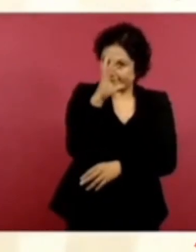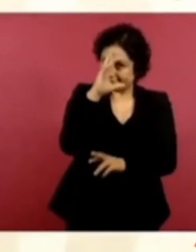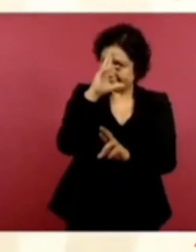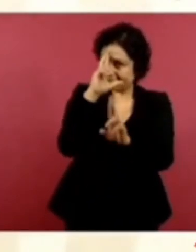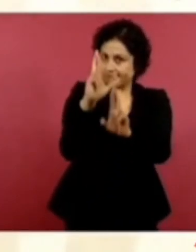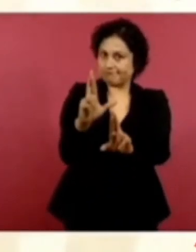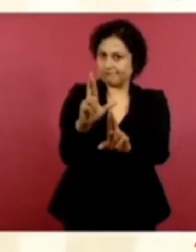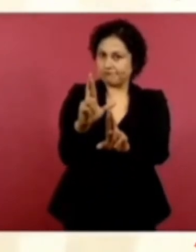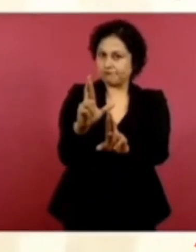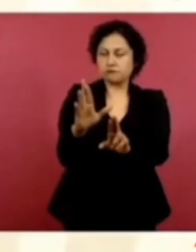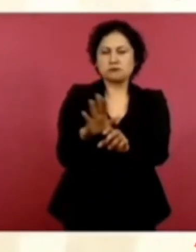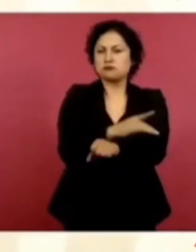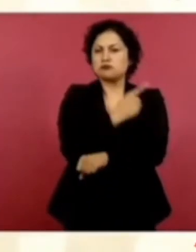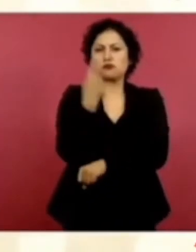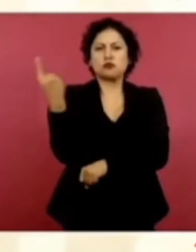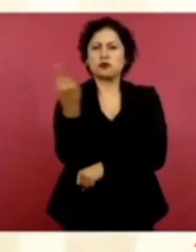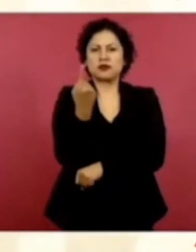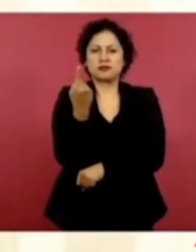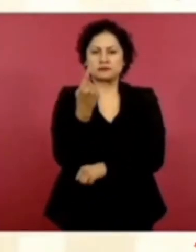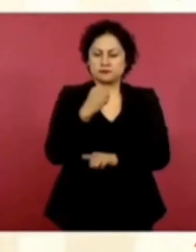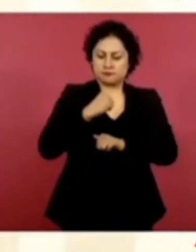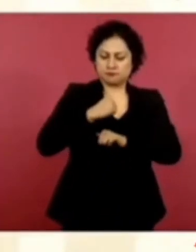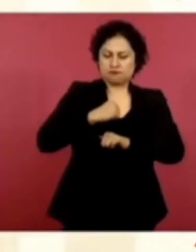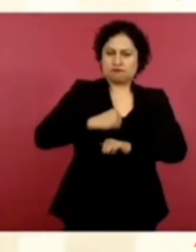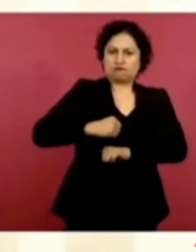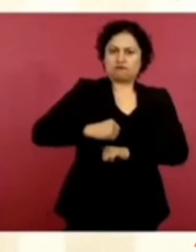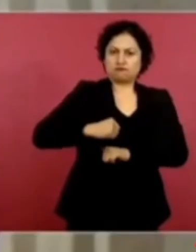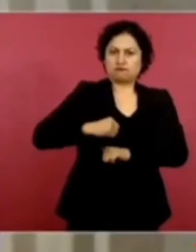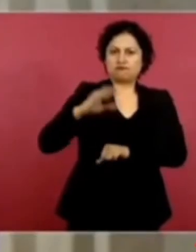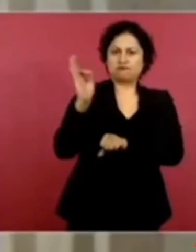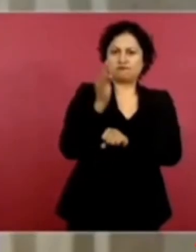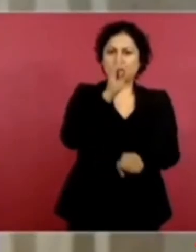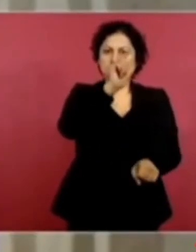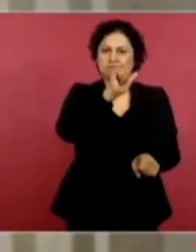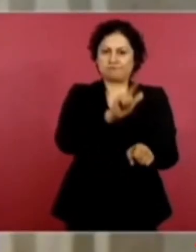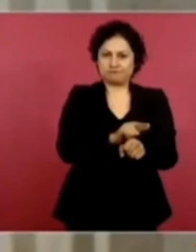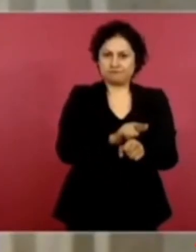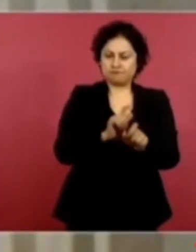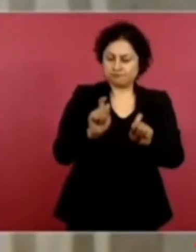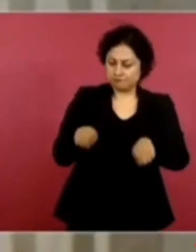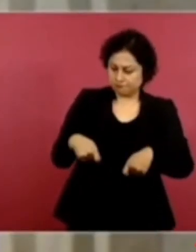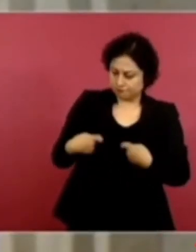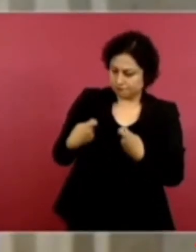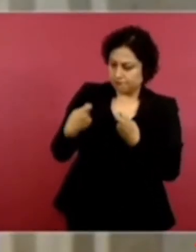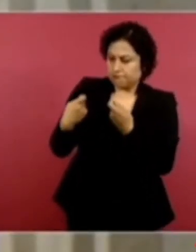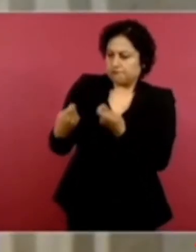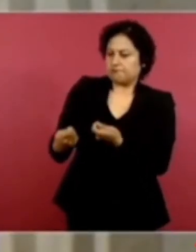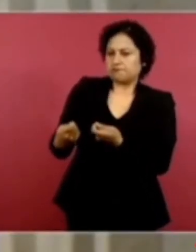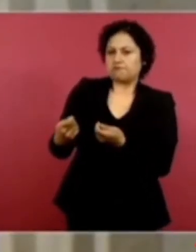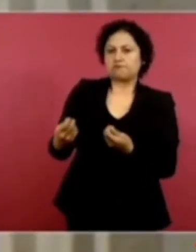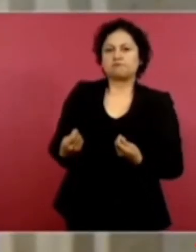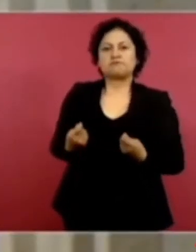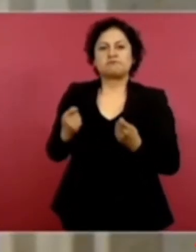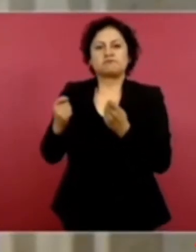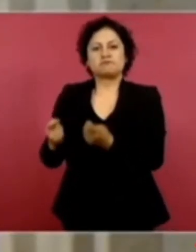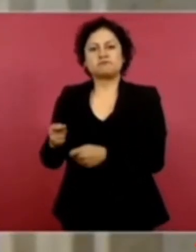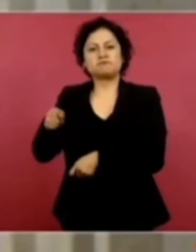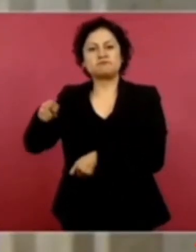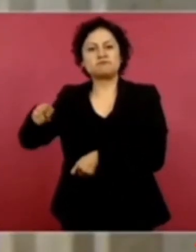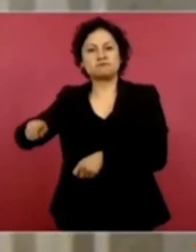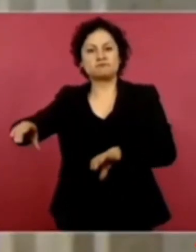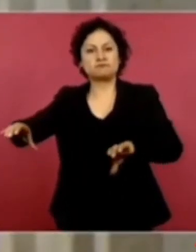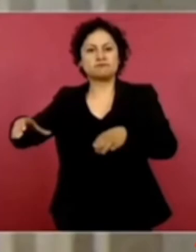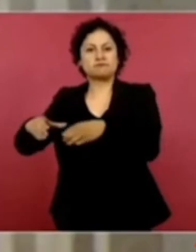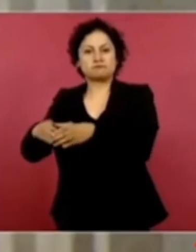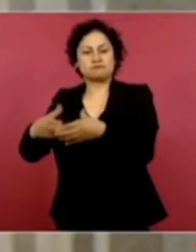la que la autoridad republicana transmite la representación nacional a colectivos concretos